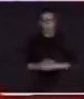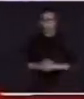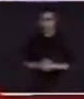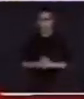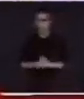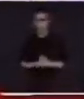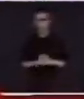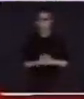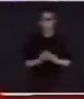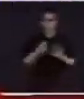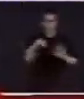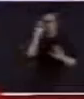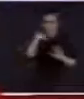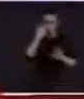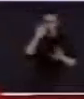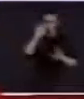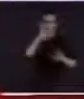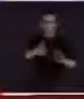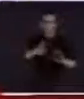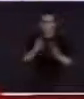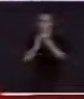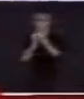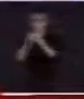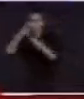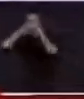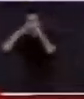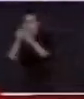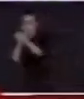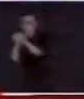Mira si era feo que hacía llorar.